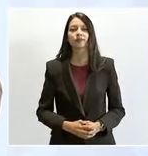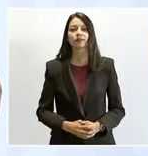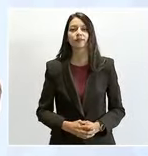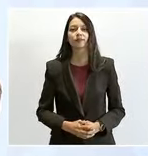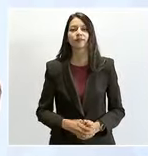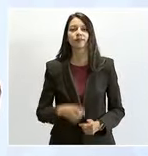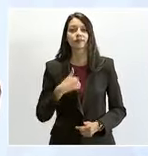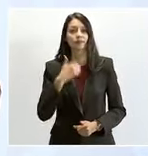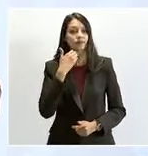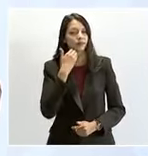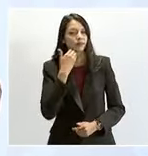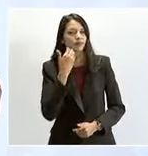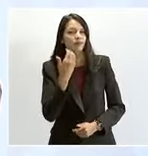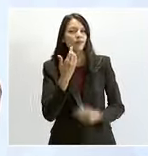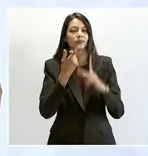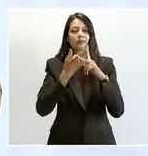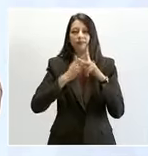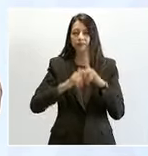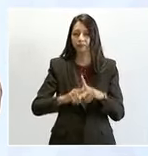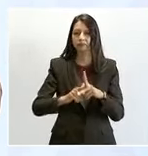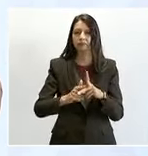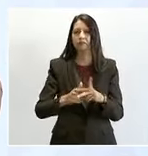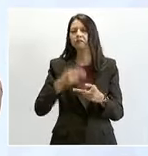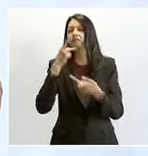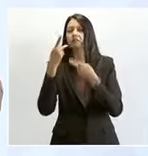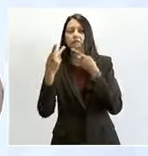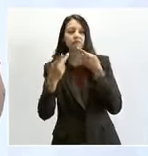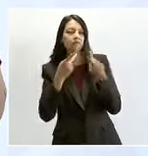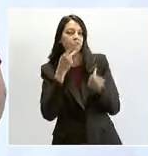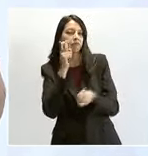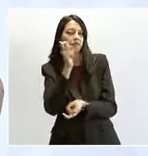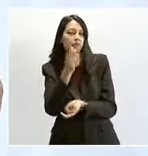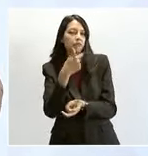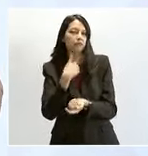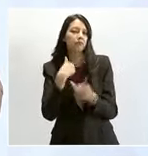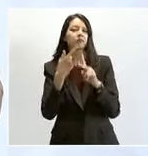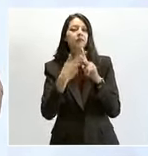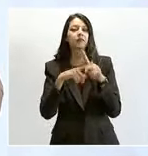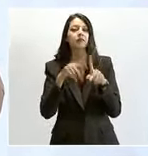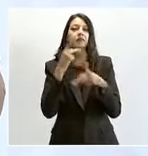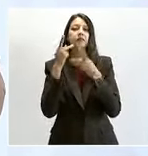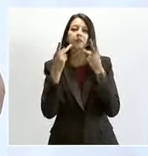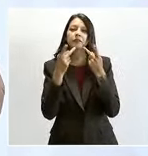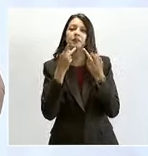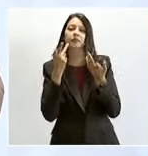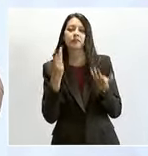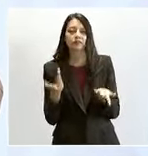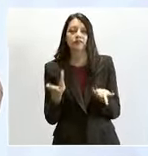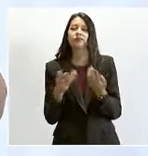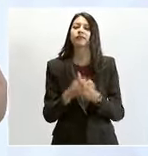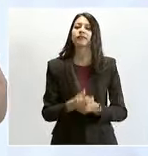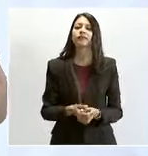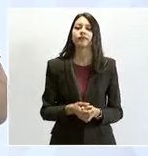quiero comenzar por decirles quiero comenzar por decirles que